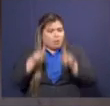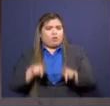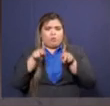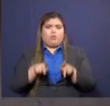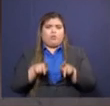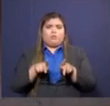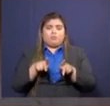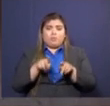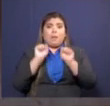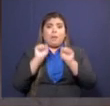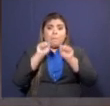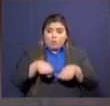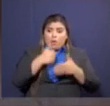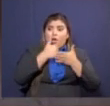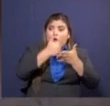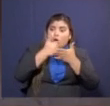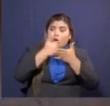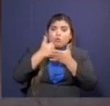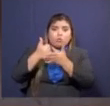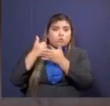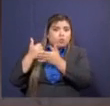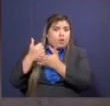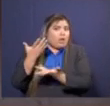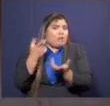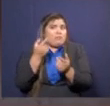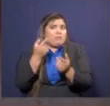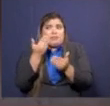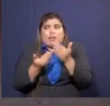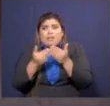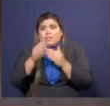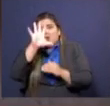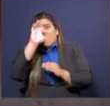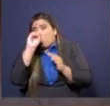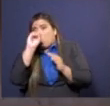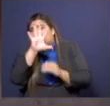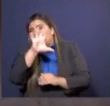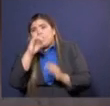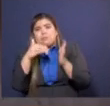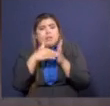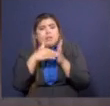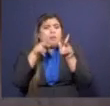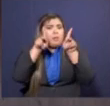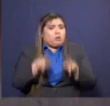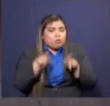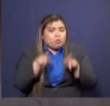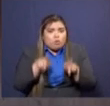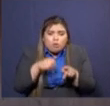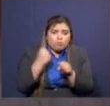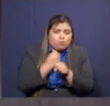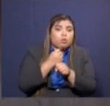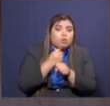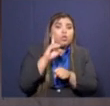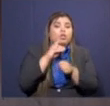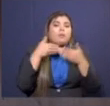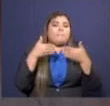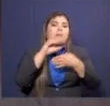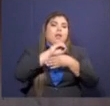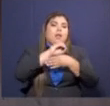beneficiará a más de medio millón de residentes de Panamá Oeste.